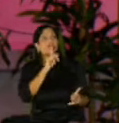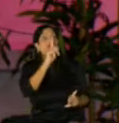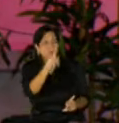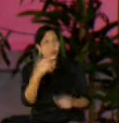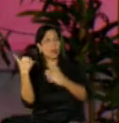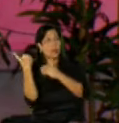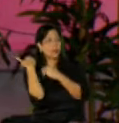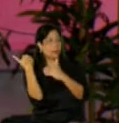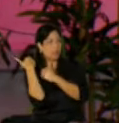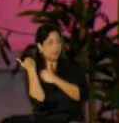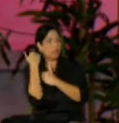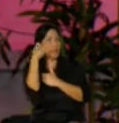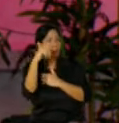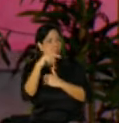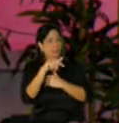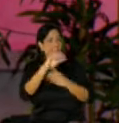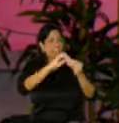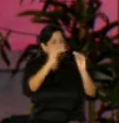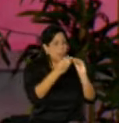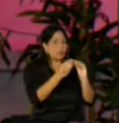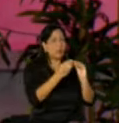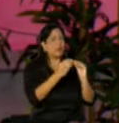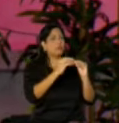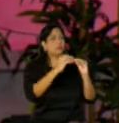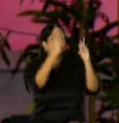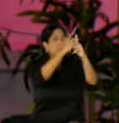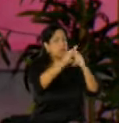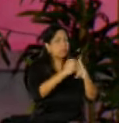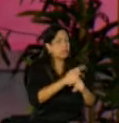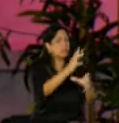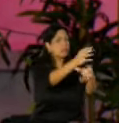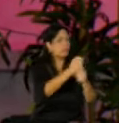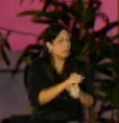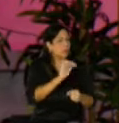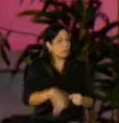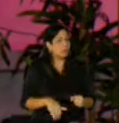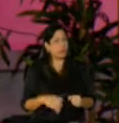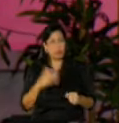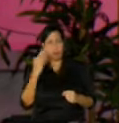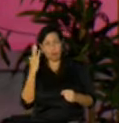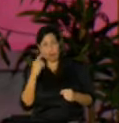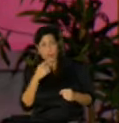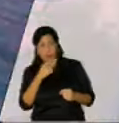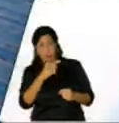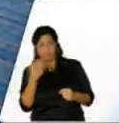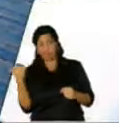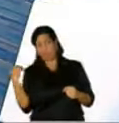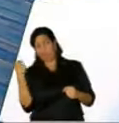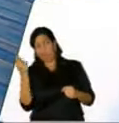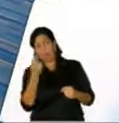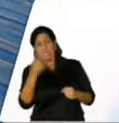de presentar y actualizar esos datos, porque hace unas semanas, el martes, si no me equivoco, usted comentó que en las próximas horas íbamos a ver